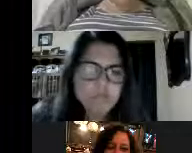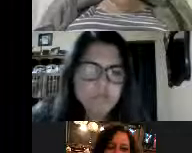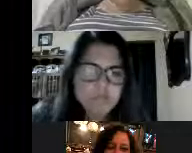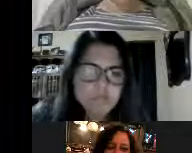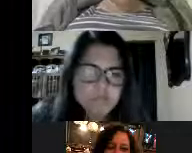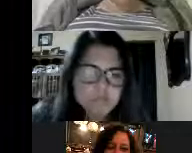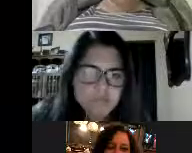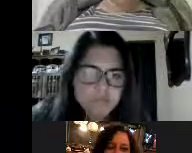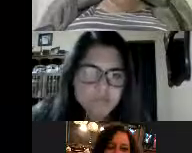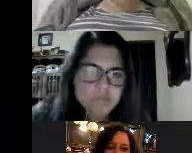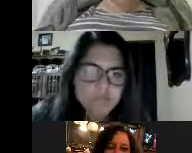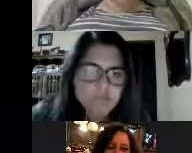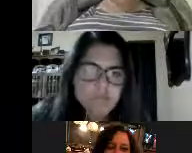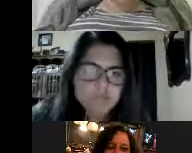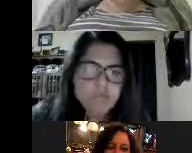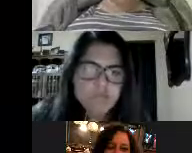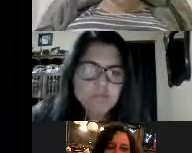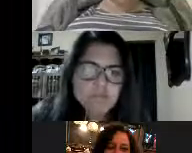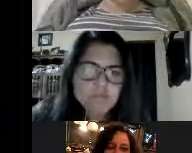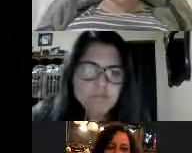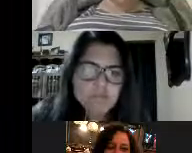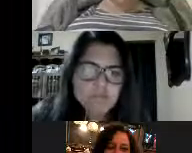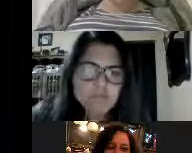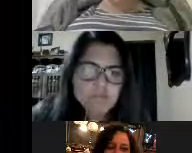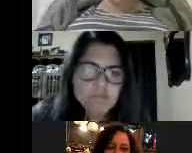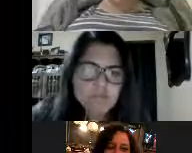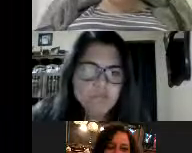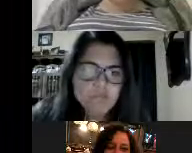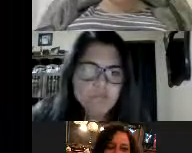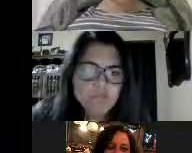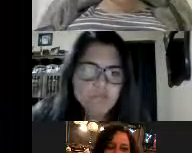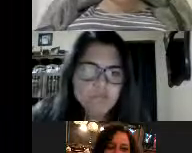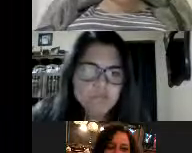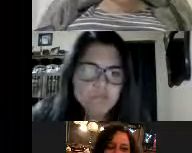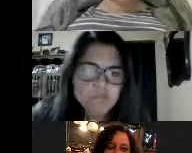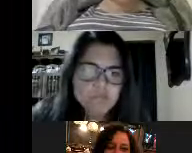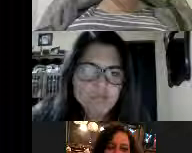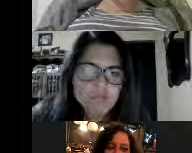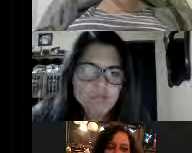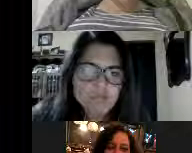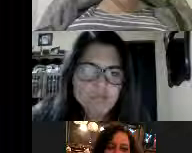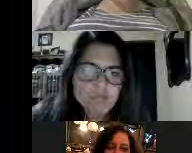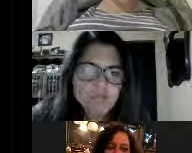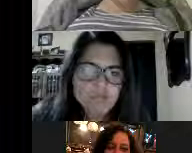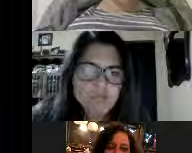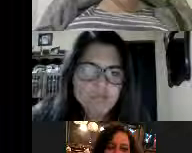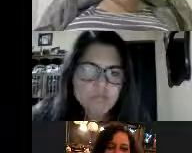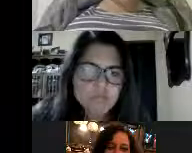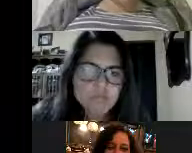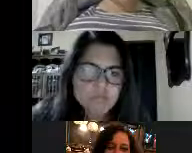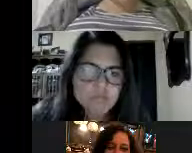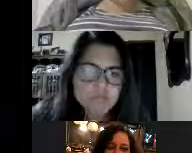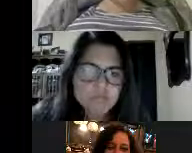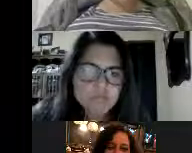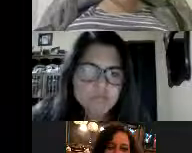no, eso es una cuestión cultural o no sé, pero nunca, tampoco es más del 90%, es 30, 40, es una forma